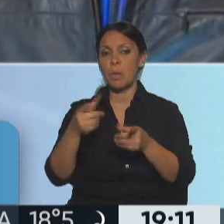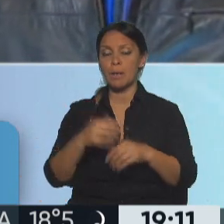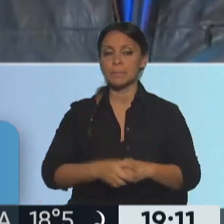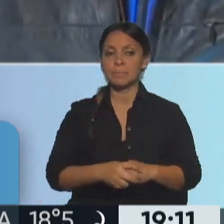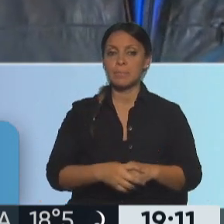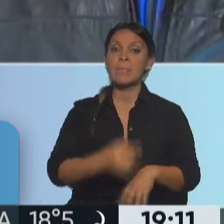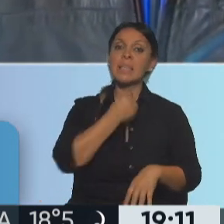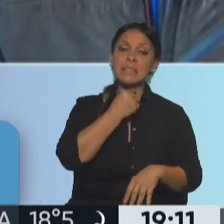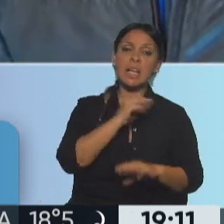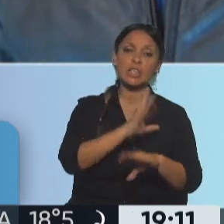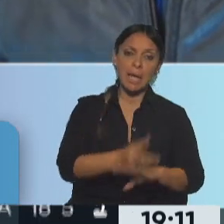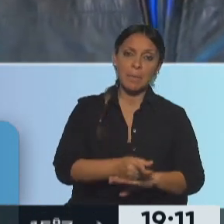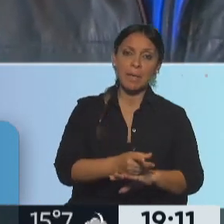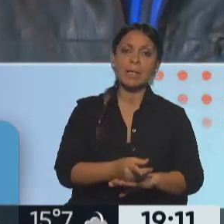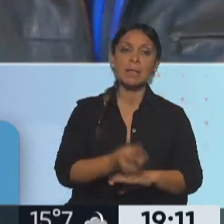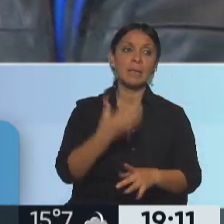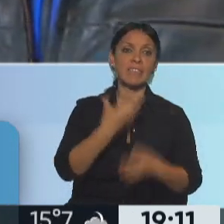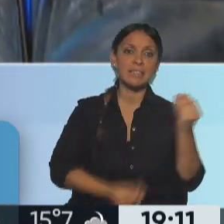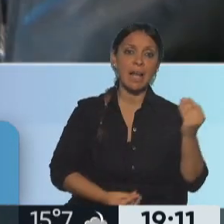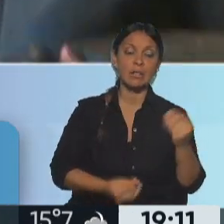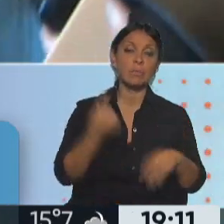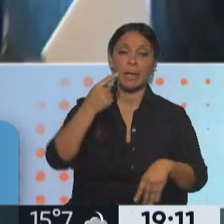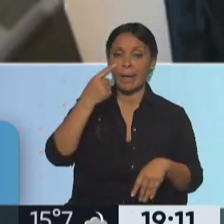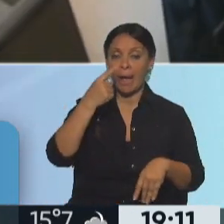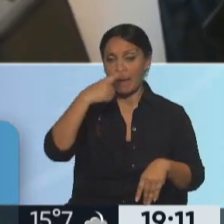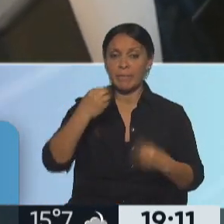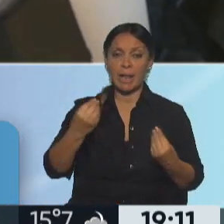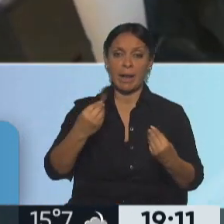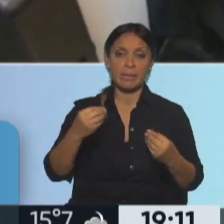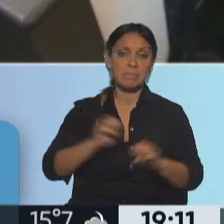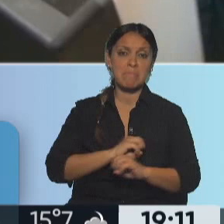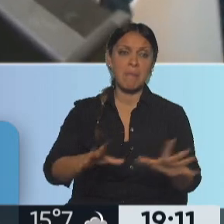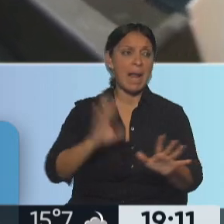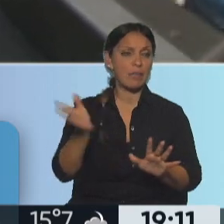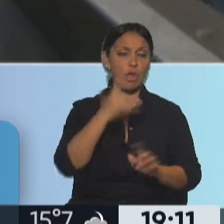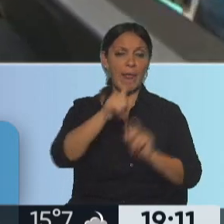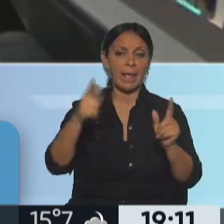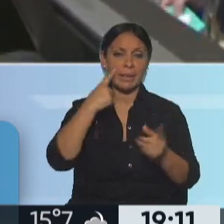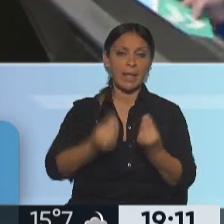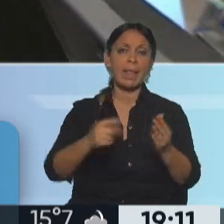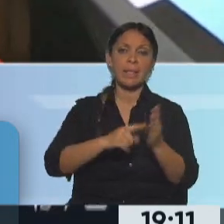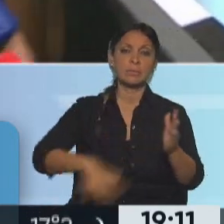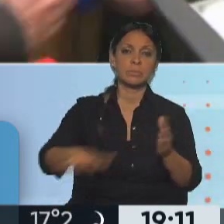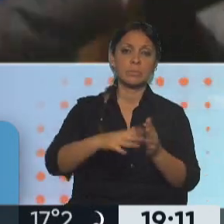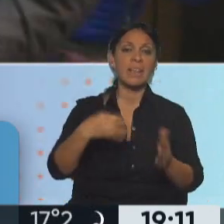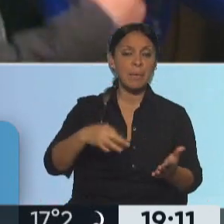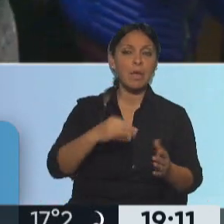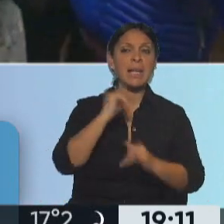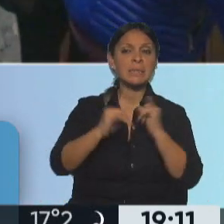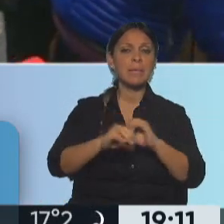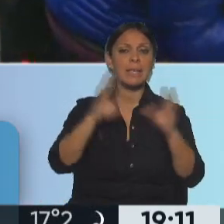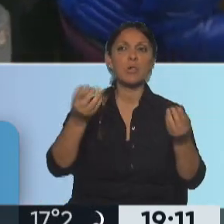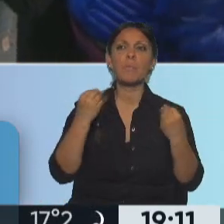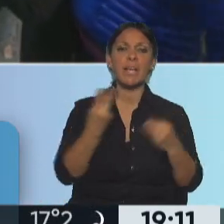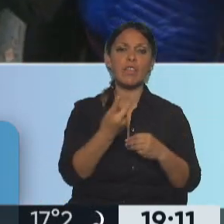Quisieron hacer trampa y le salió mal porque salimos damnificados todos los porteños. Esperemos que den las aclaraciones pertinentes de por qué se votó con dos sistemas